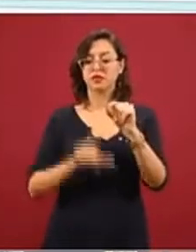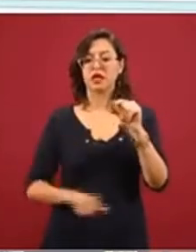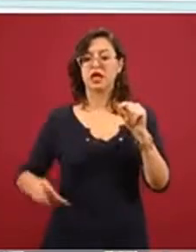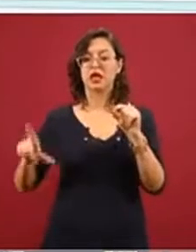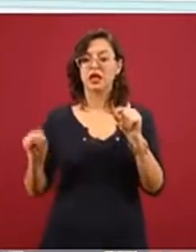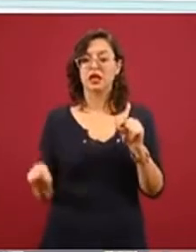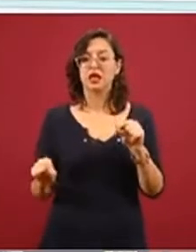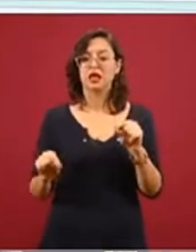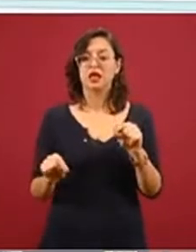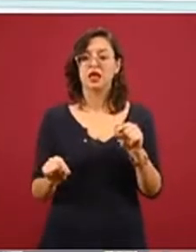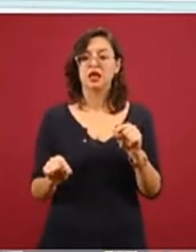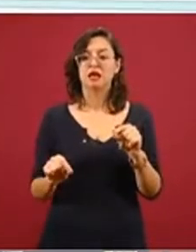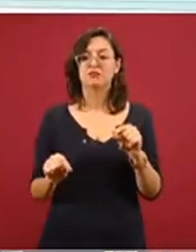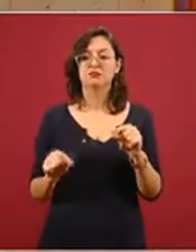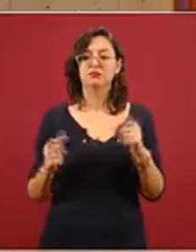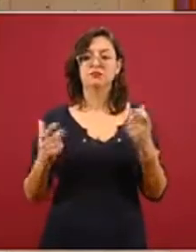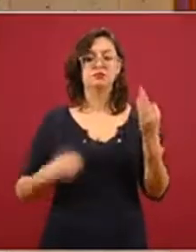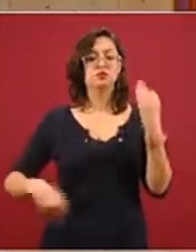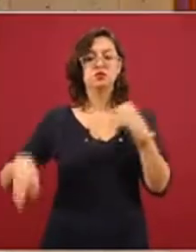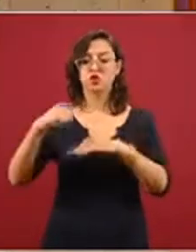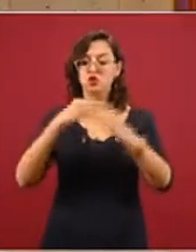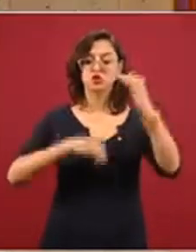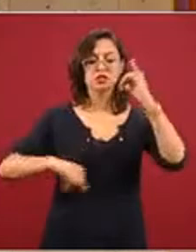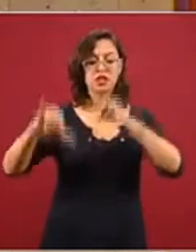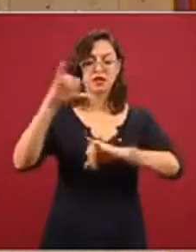de laboratorios de salud pública